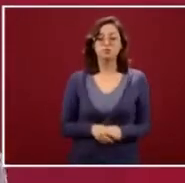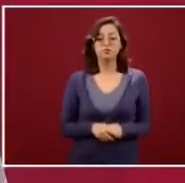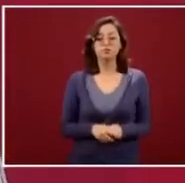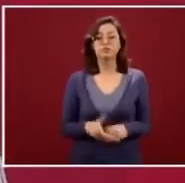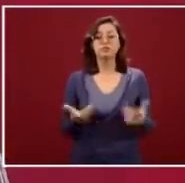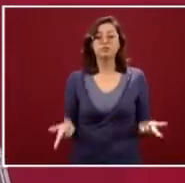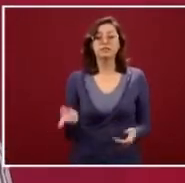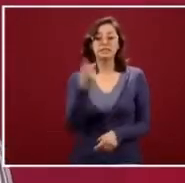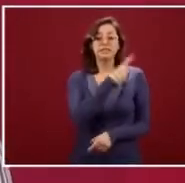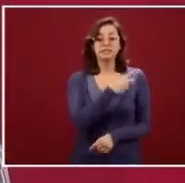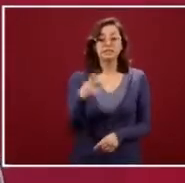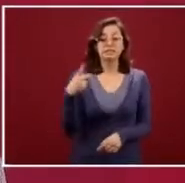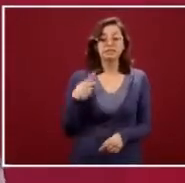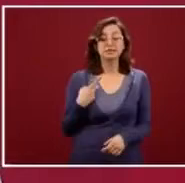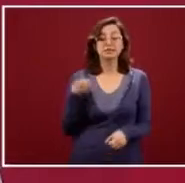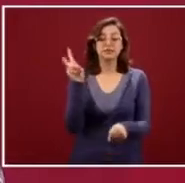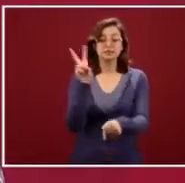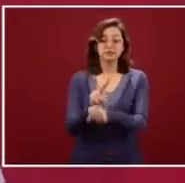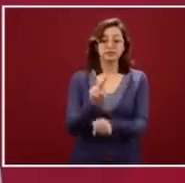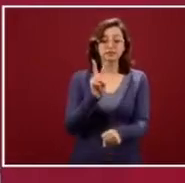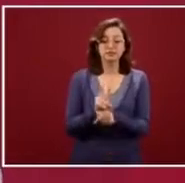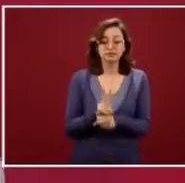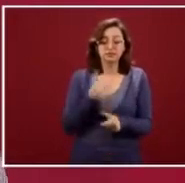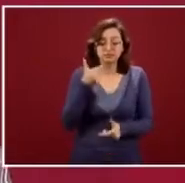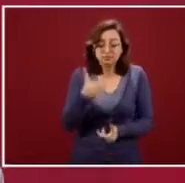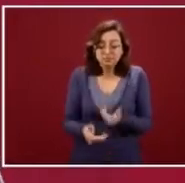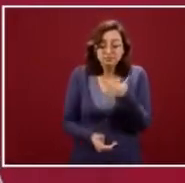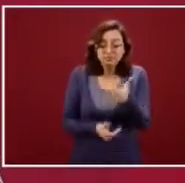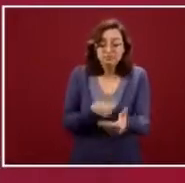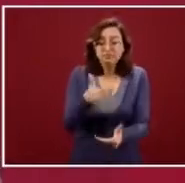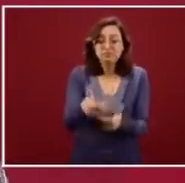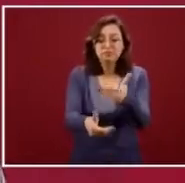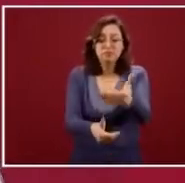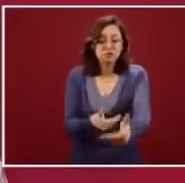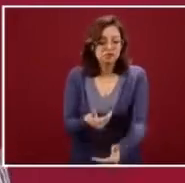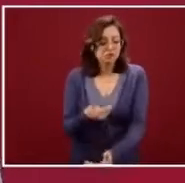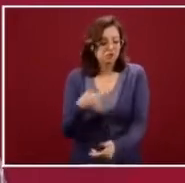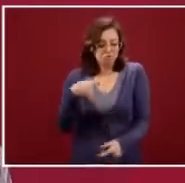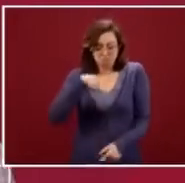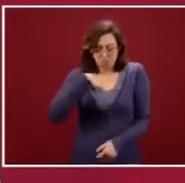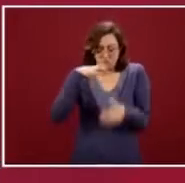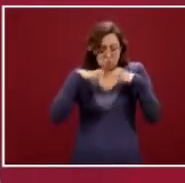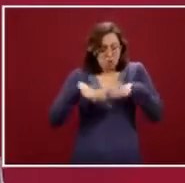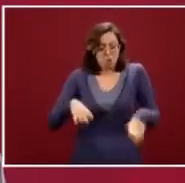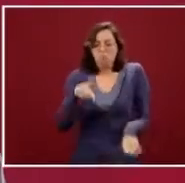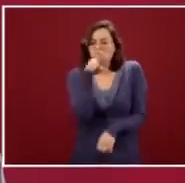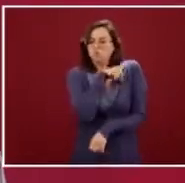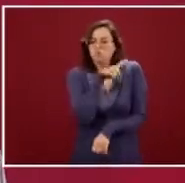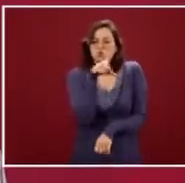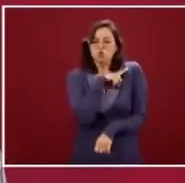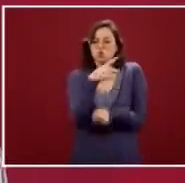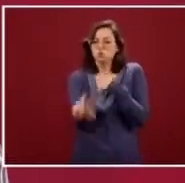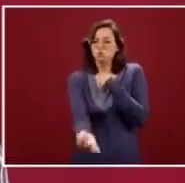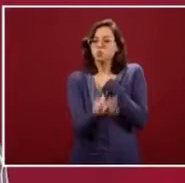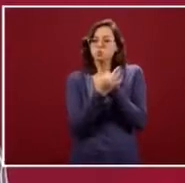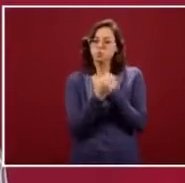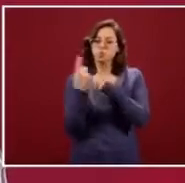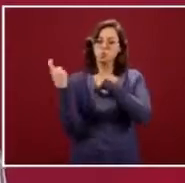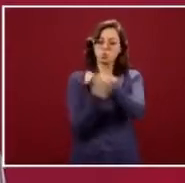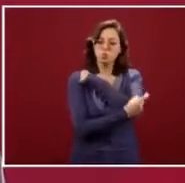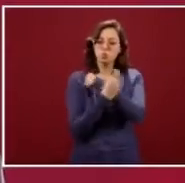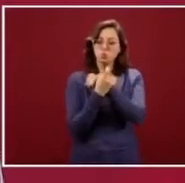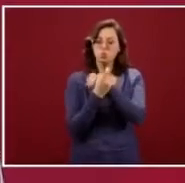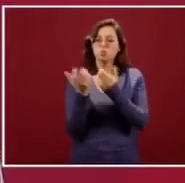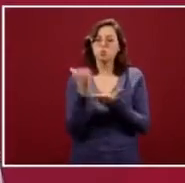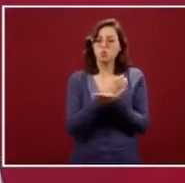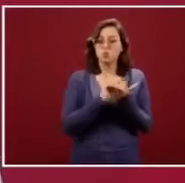la evolución que va a ser hacia la cura espontánea por producto del sistema inmune, el sistema de defensas,